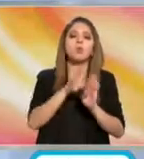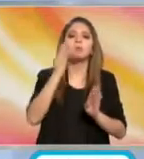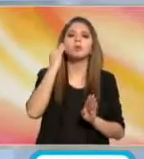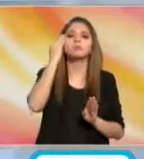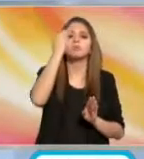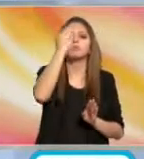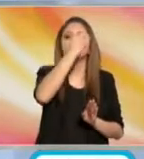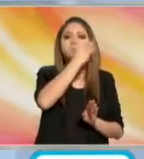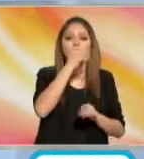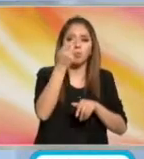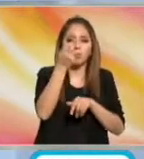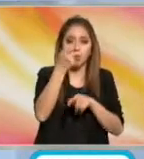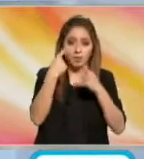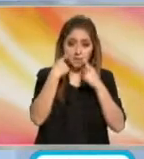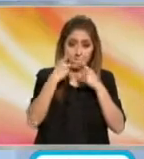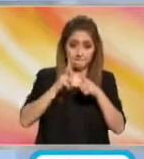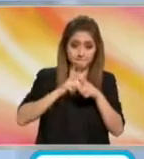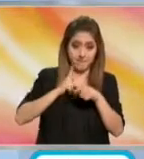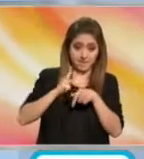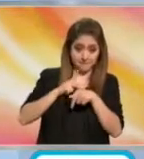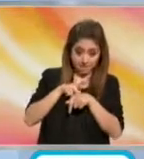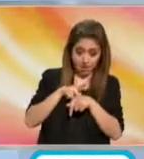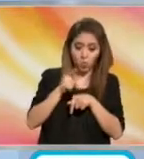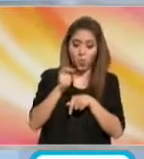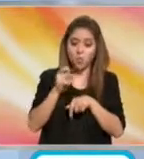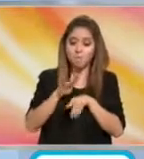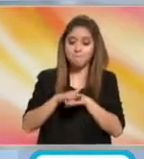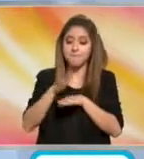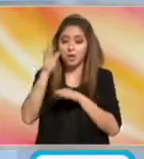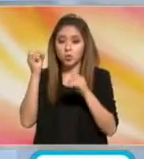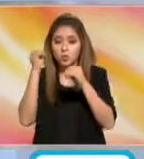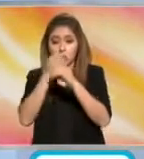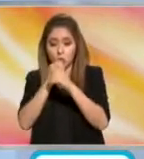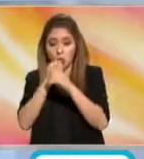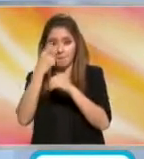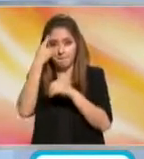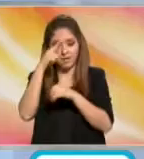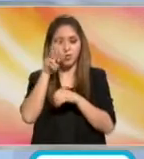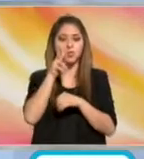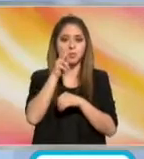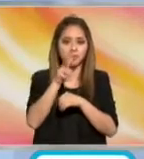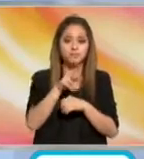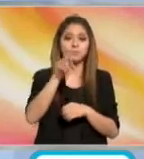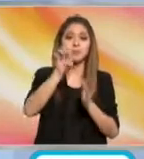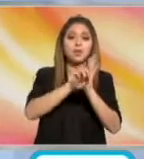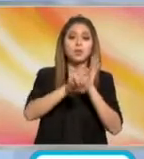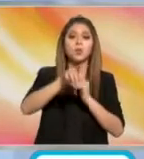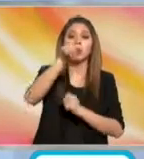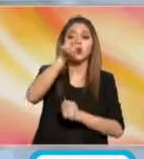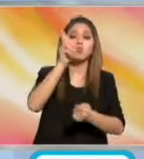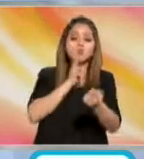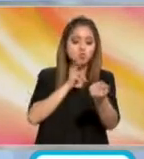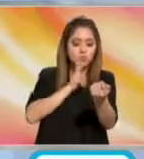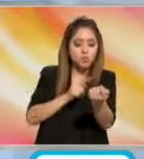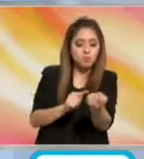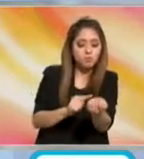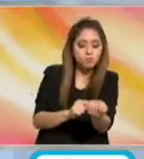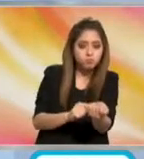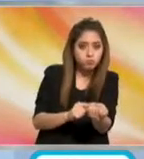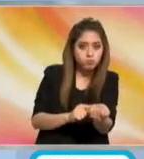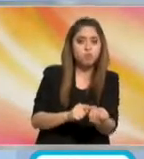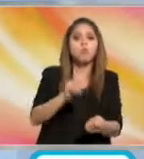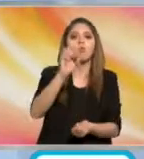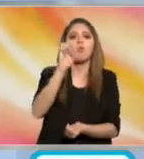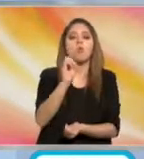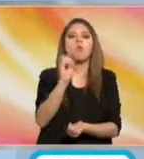más arriba que tu tono natural. Es muy importante, no lo probemos en la muñeca, no lo probemos en la